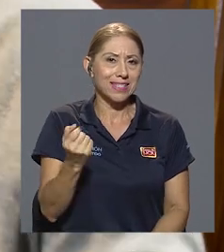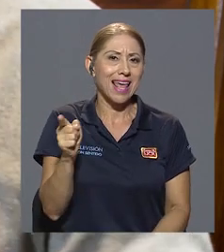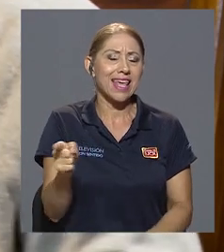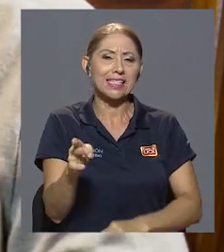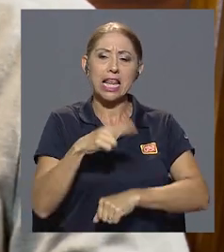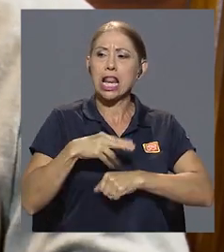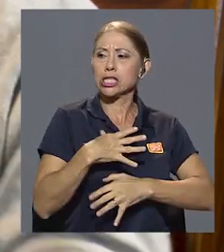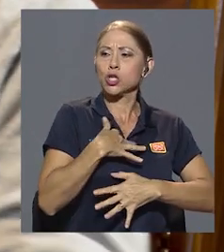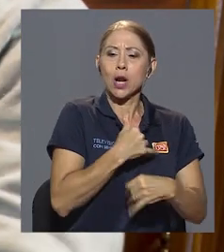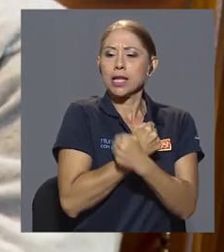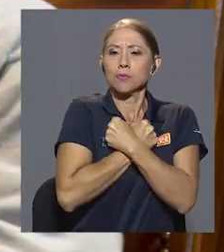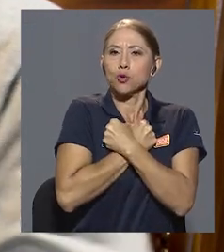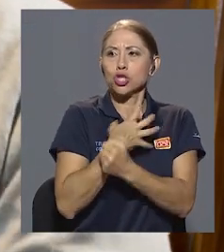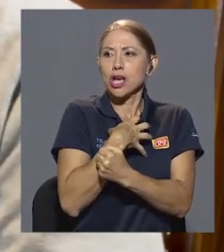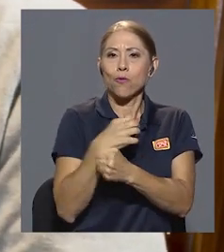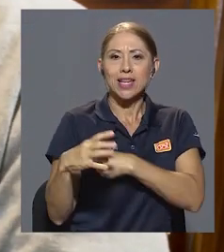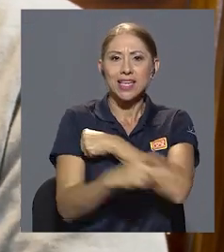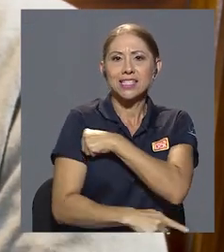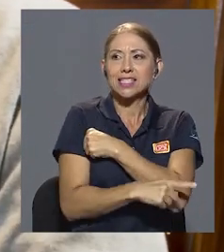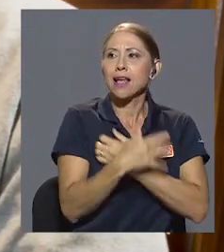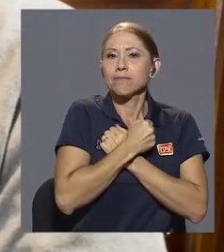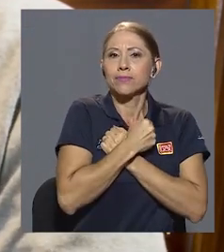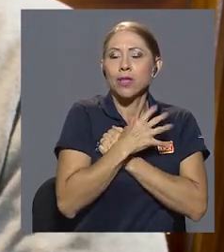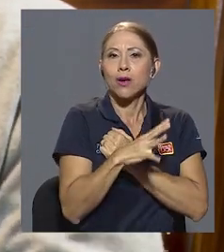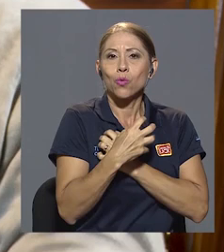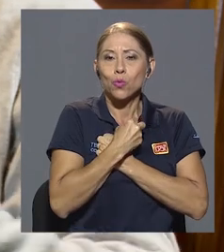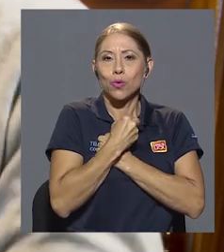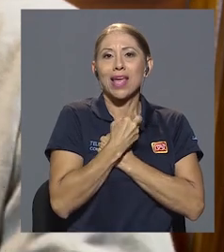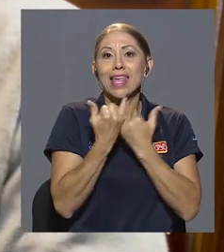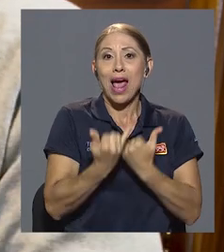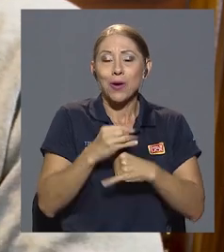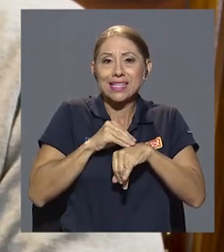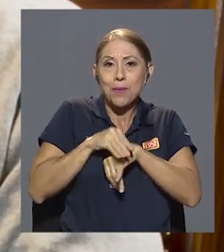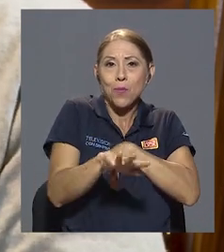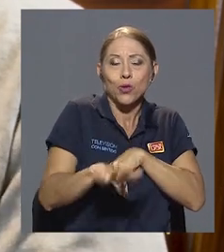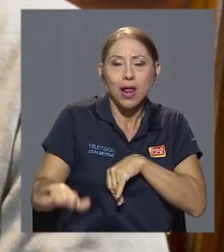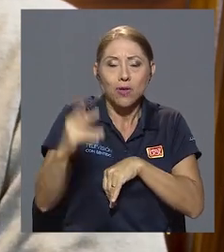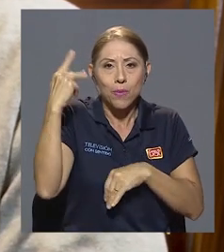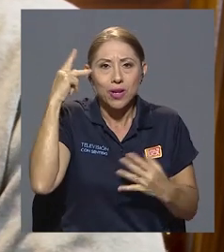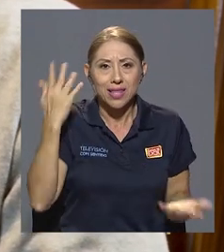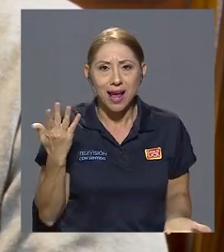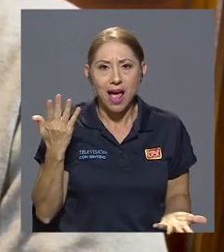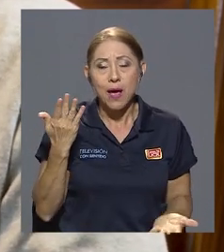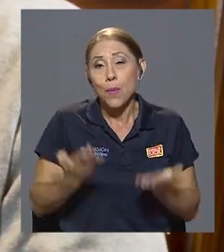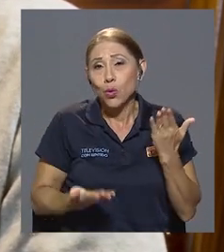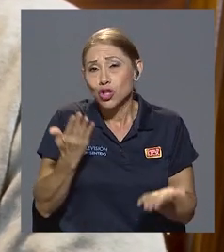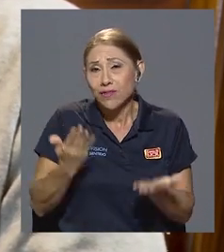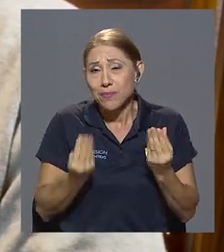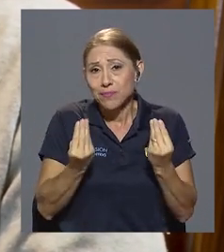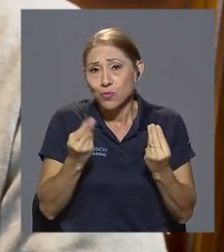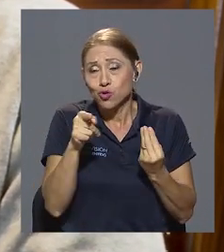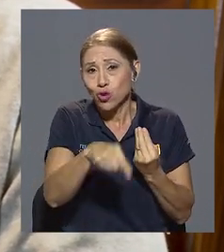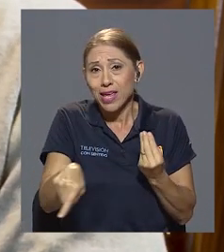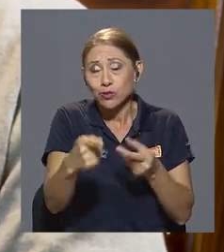nacionalismo chauvinista un activista que se ha empotrado en la política posiblemente mucho de eso